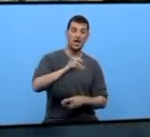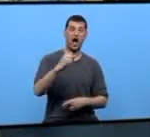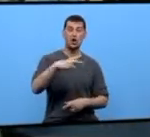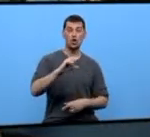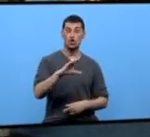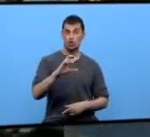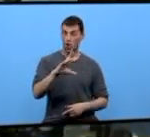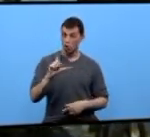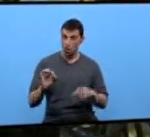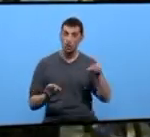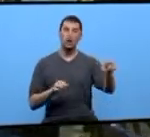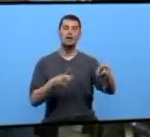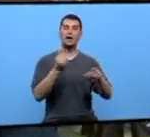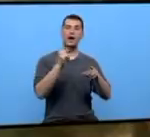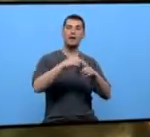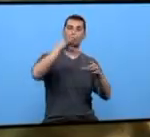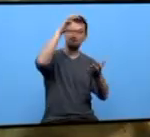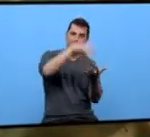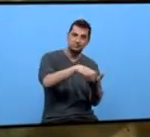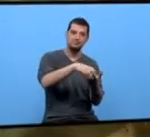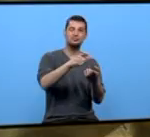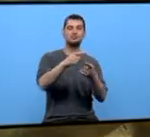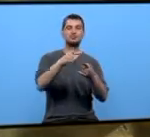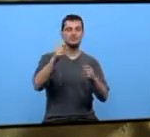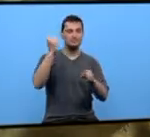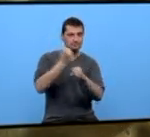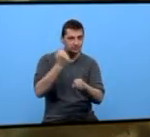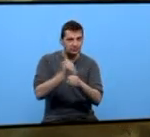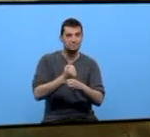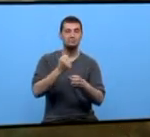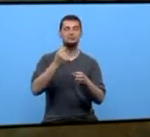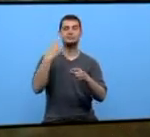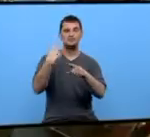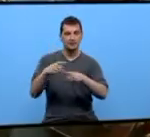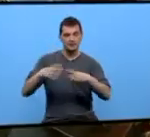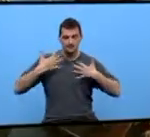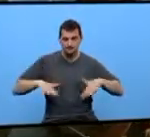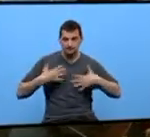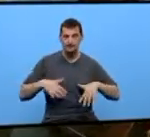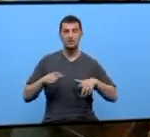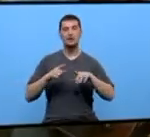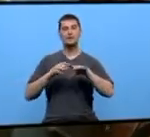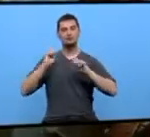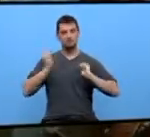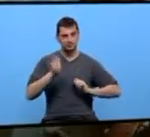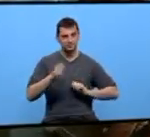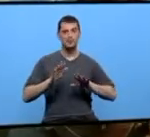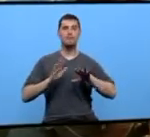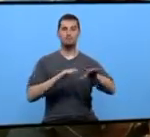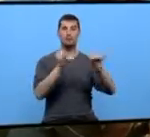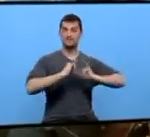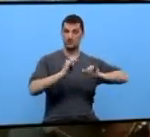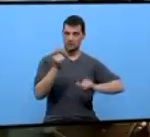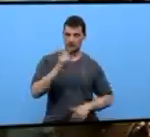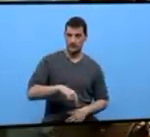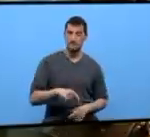con exposicións permanentes de armas, traxes e mosaicos. Haberá postos de artesanía, obradoiros e paseos en cuadrigas gratuitos. O sábado,